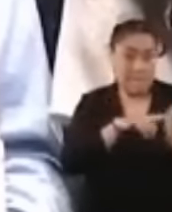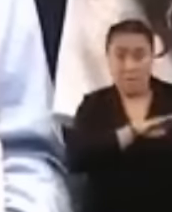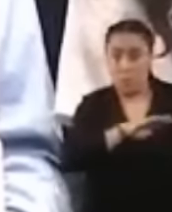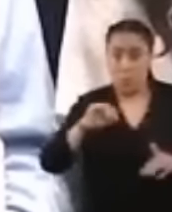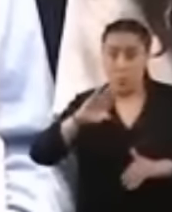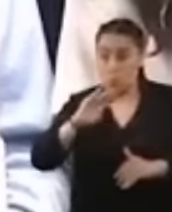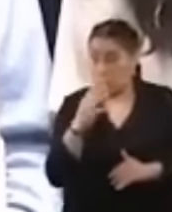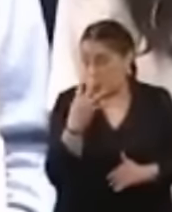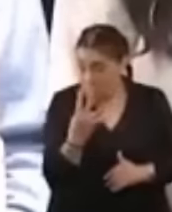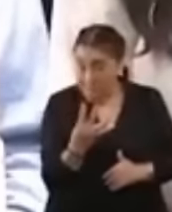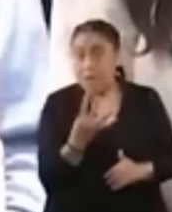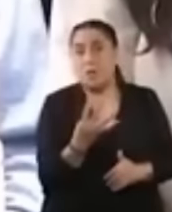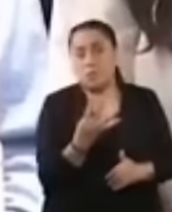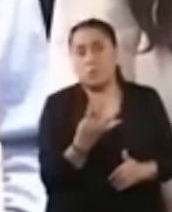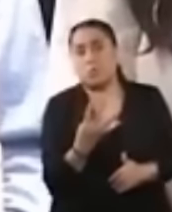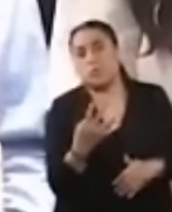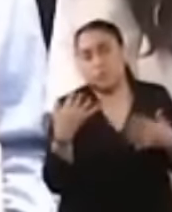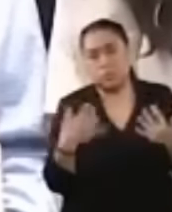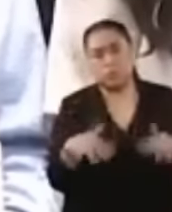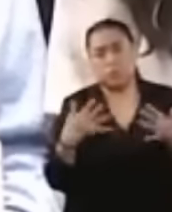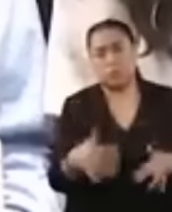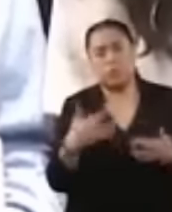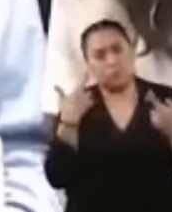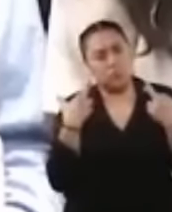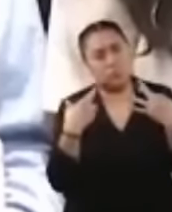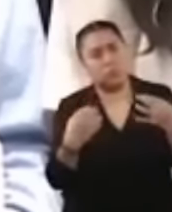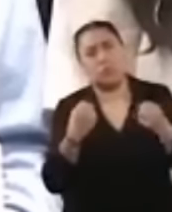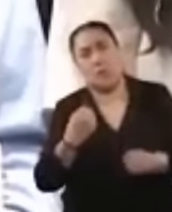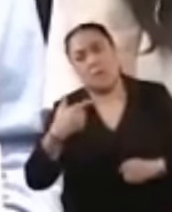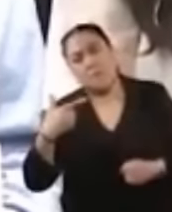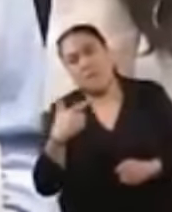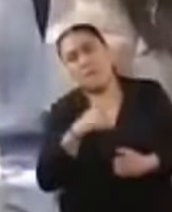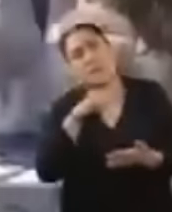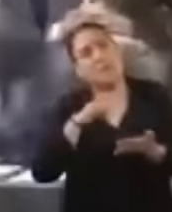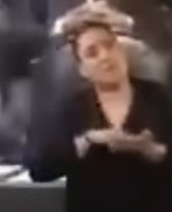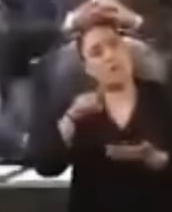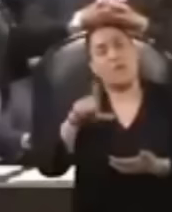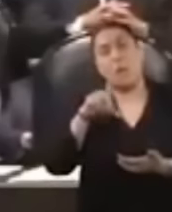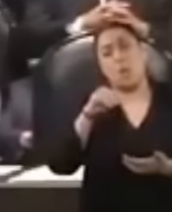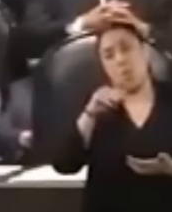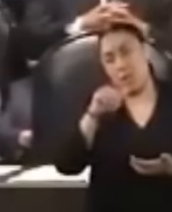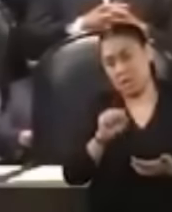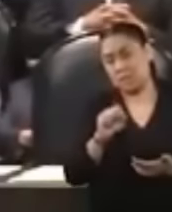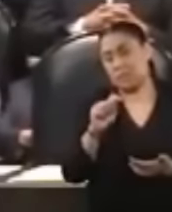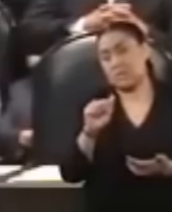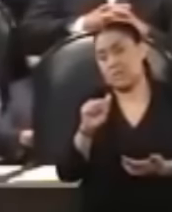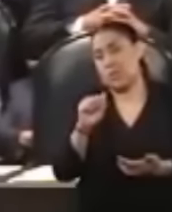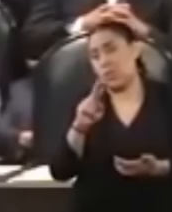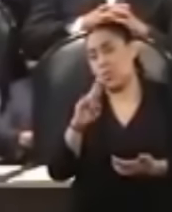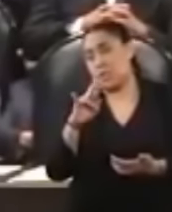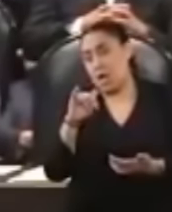1994 retumbaron las balas en Lomas Taurinas para callar la